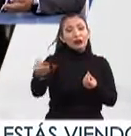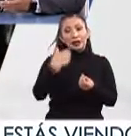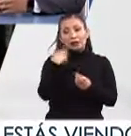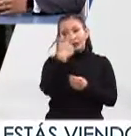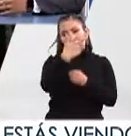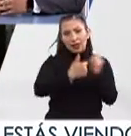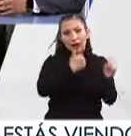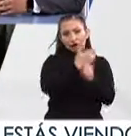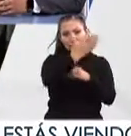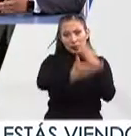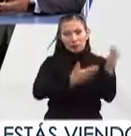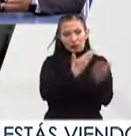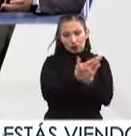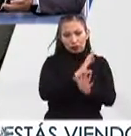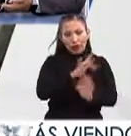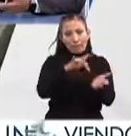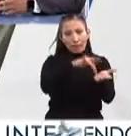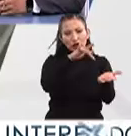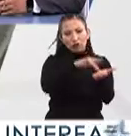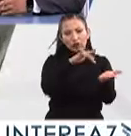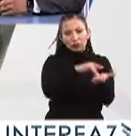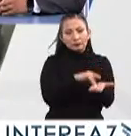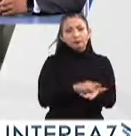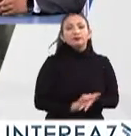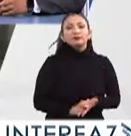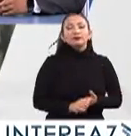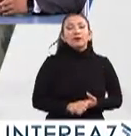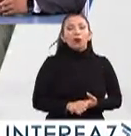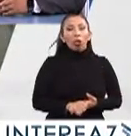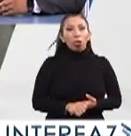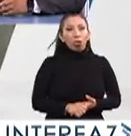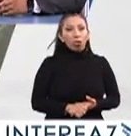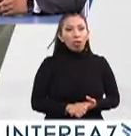de estos 7 años de servicio que hemos apoyado a CEMOVI.